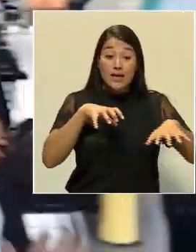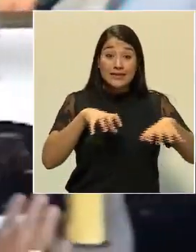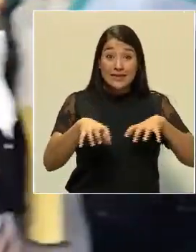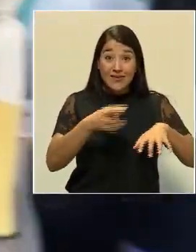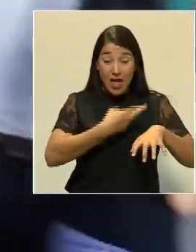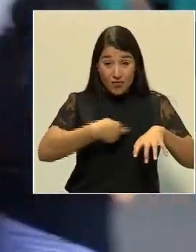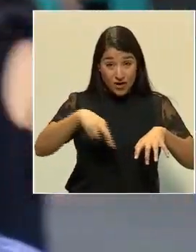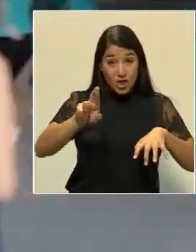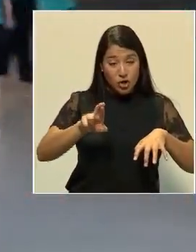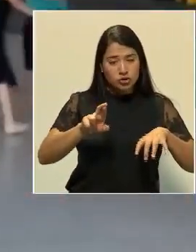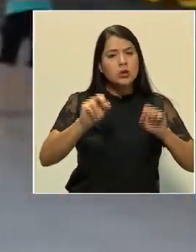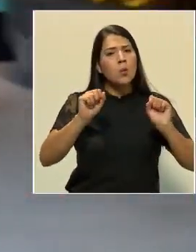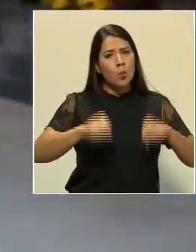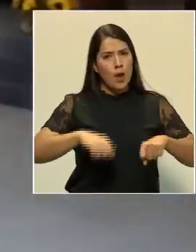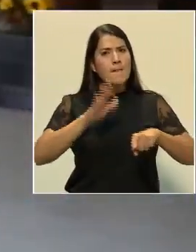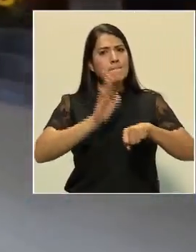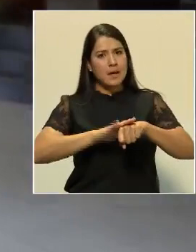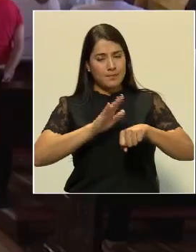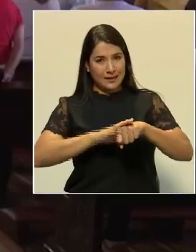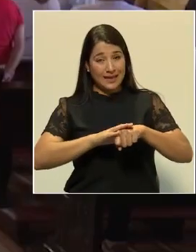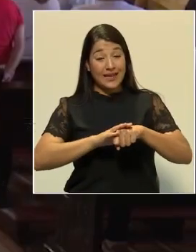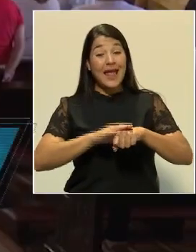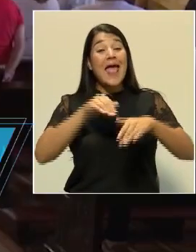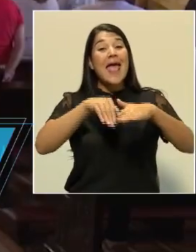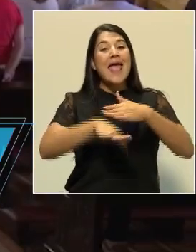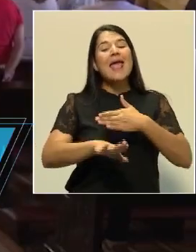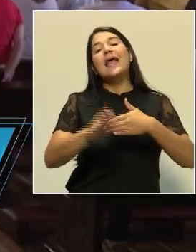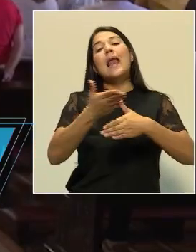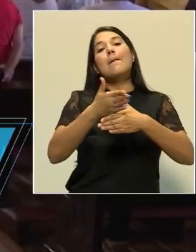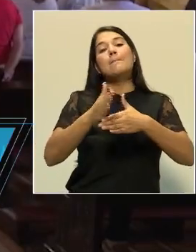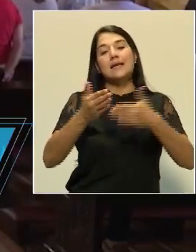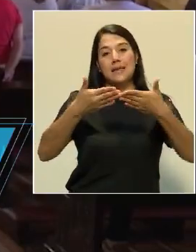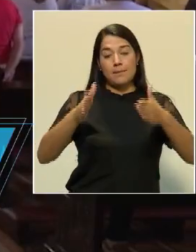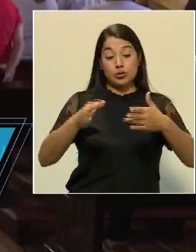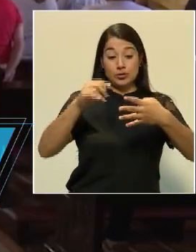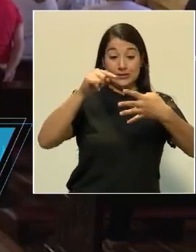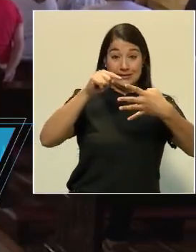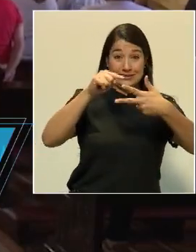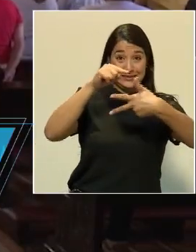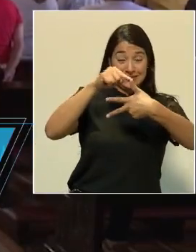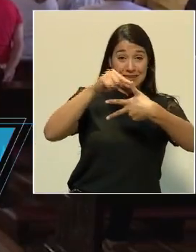misas estarán permitidas en la etapa de apertura, es decir, entre el 1 y 9 de